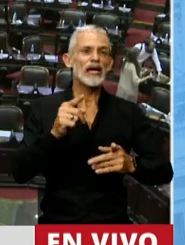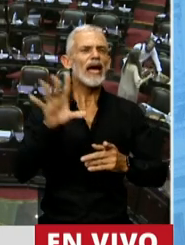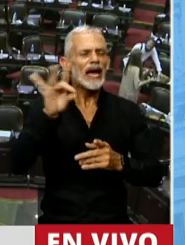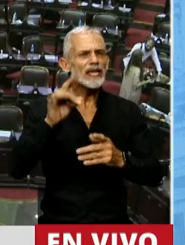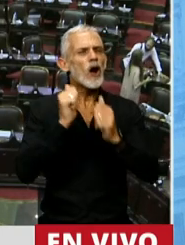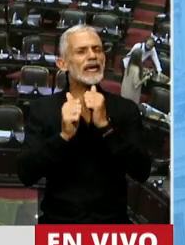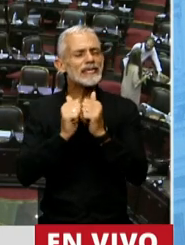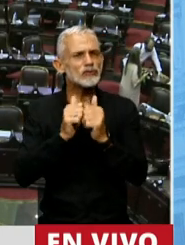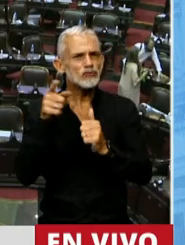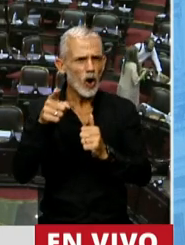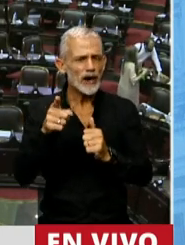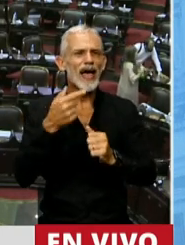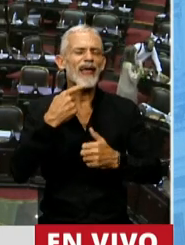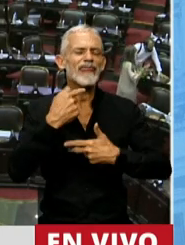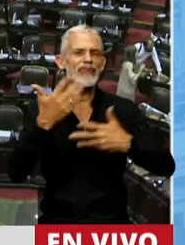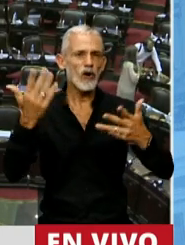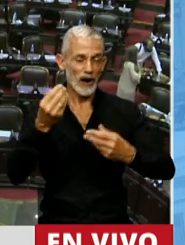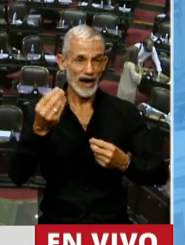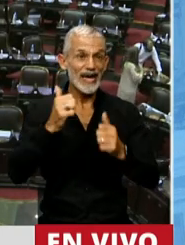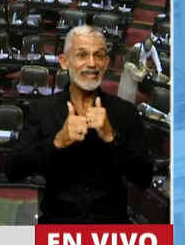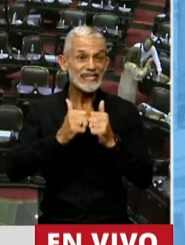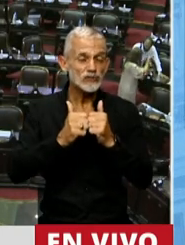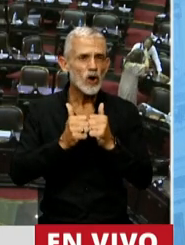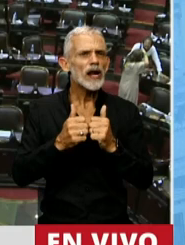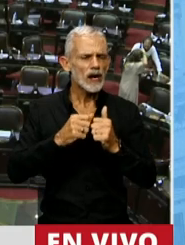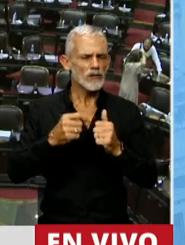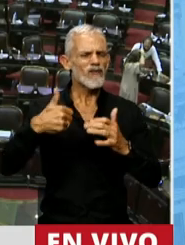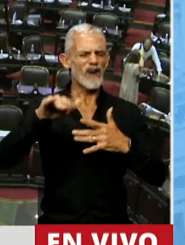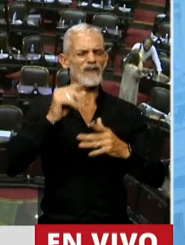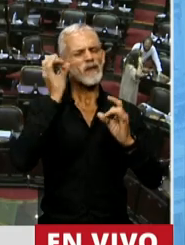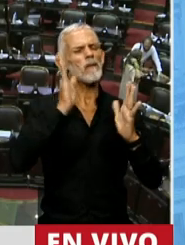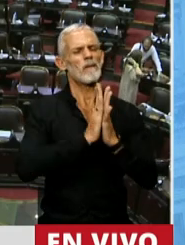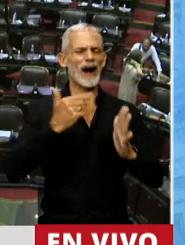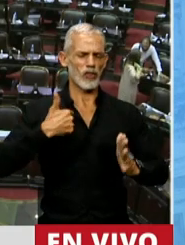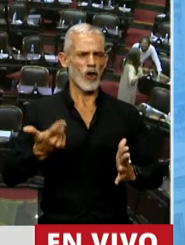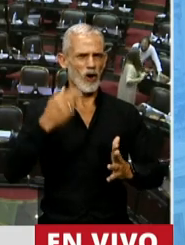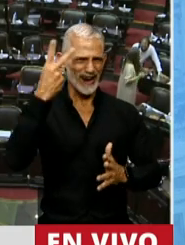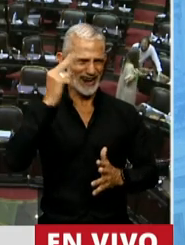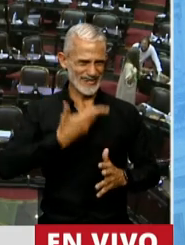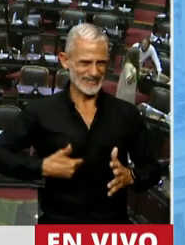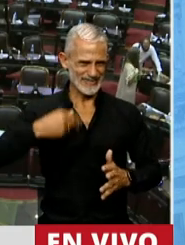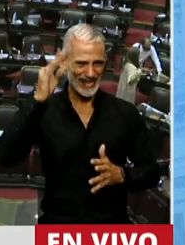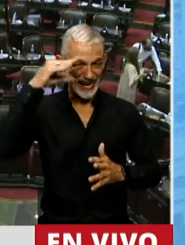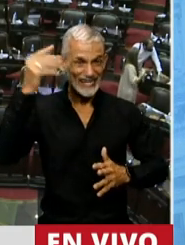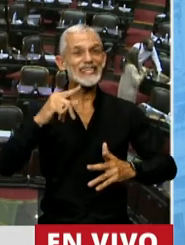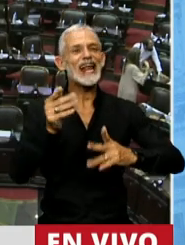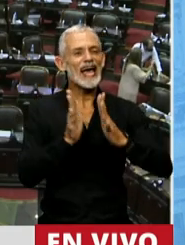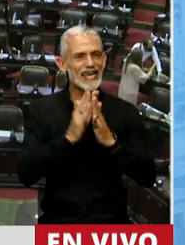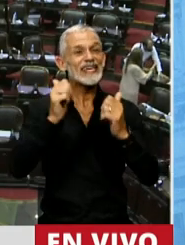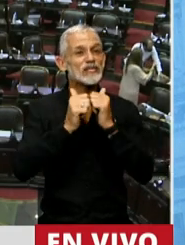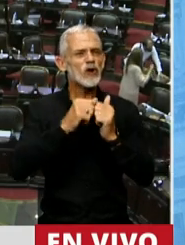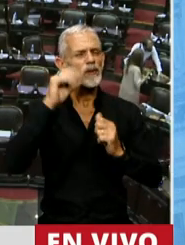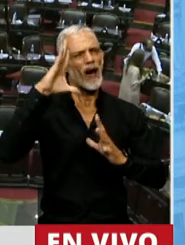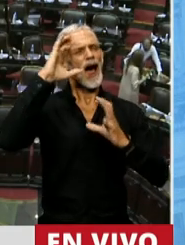Eligió la historia y dijo que la historia la va a absolver. Y creo que la historia la va a absolver y la historia la va a